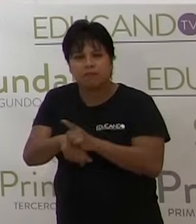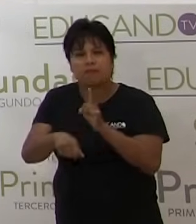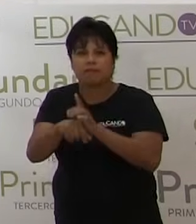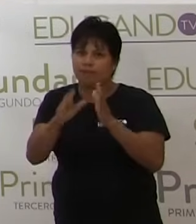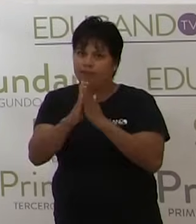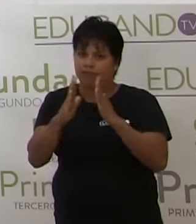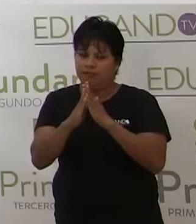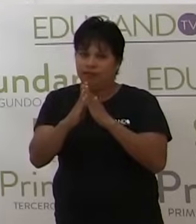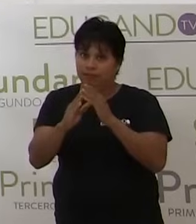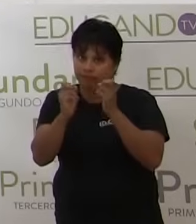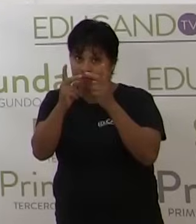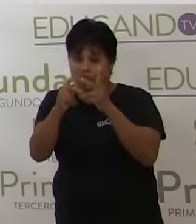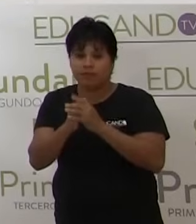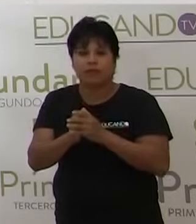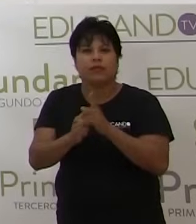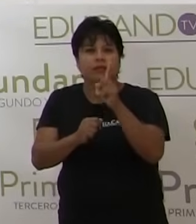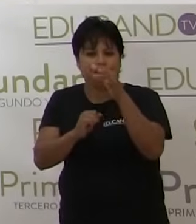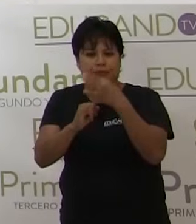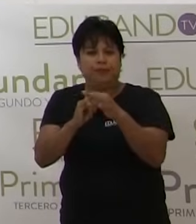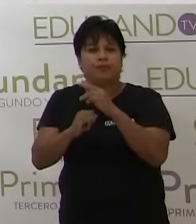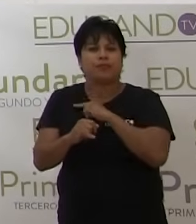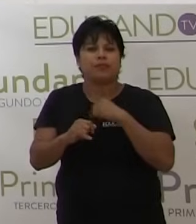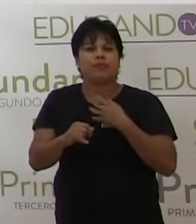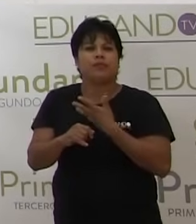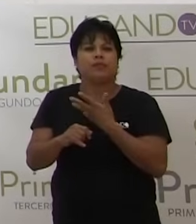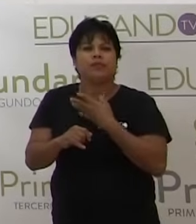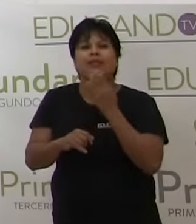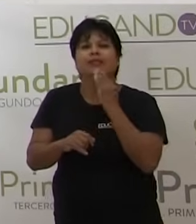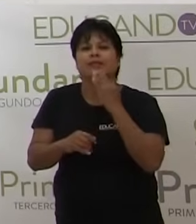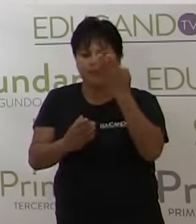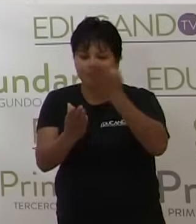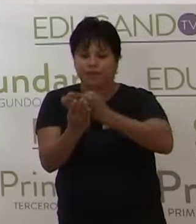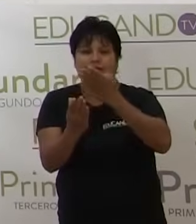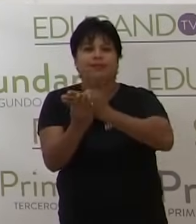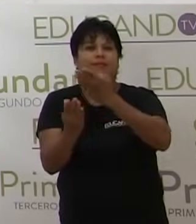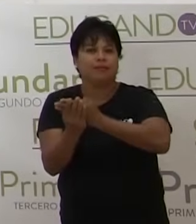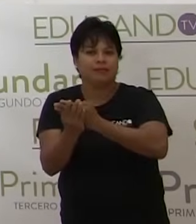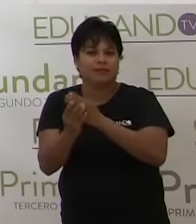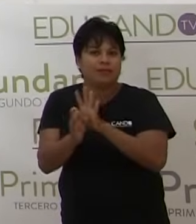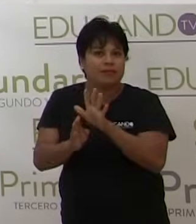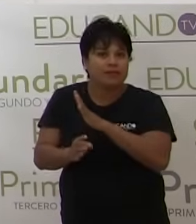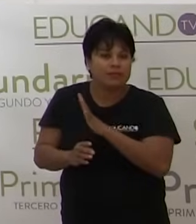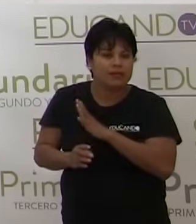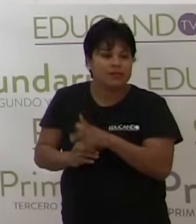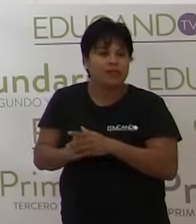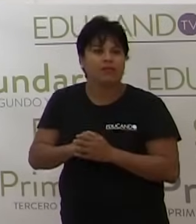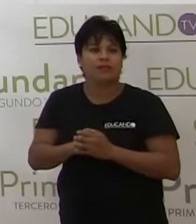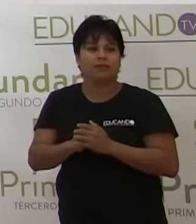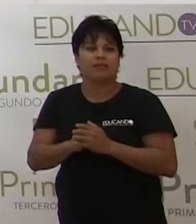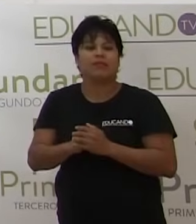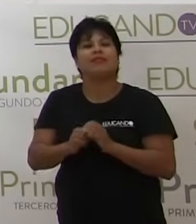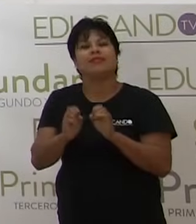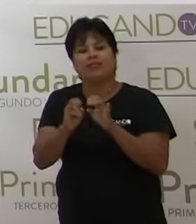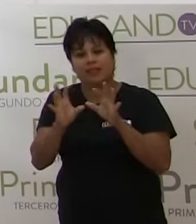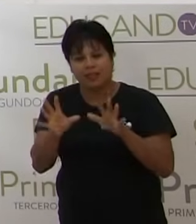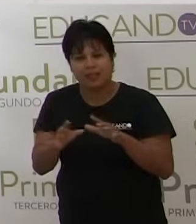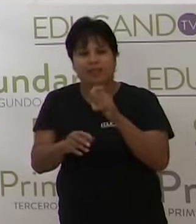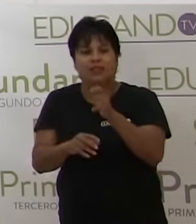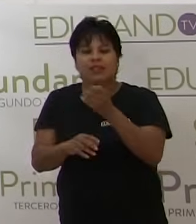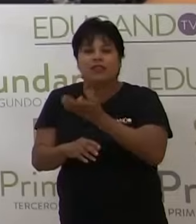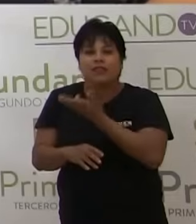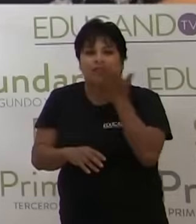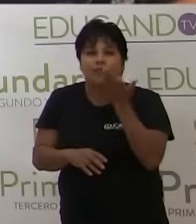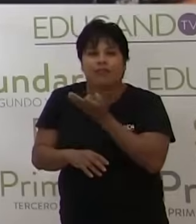en casa sale Y por último tenemos un servilletero Qué figura tiene claro es una